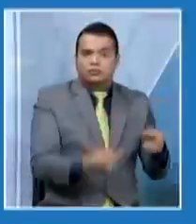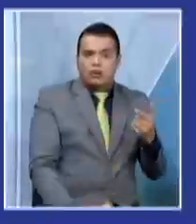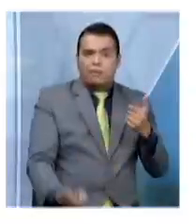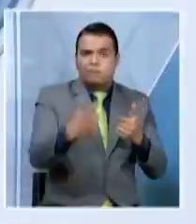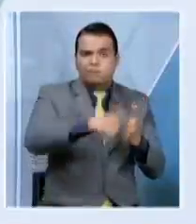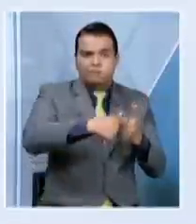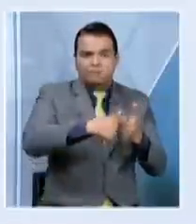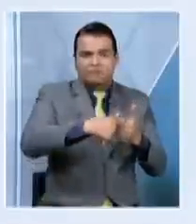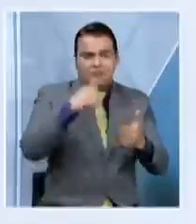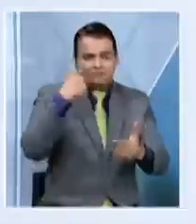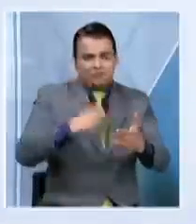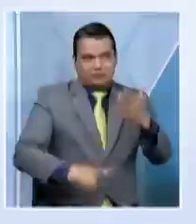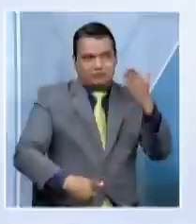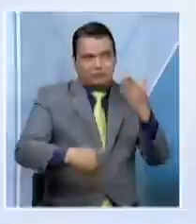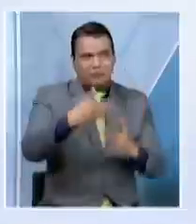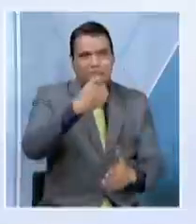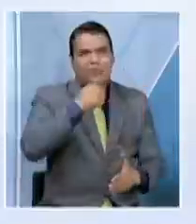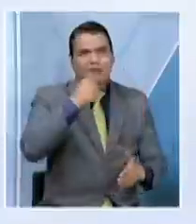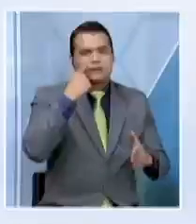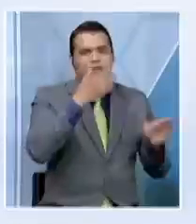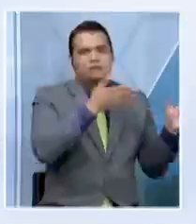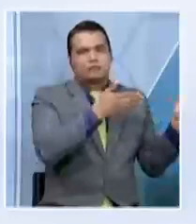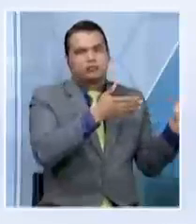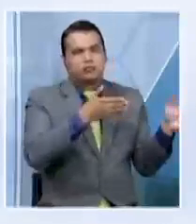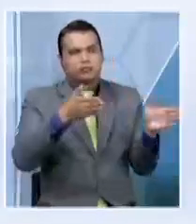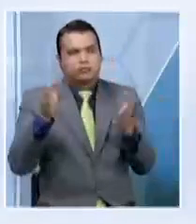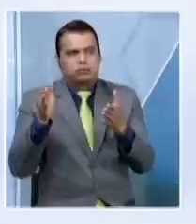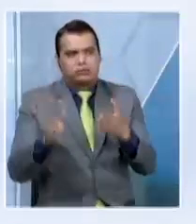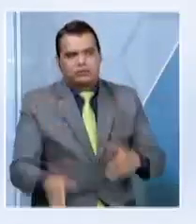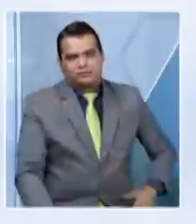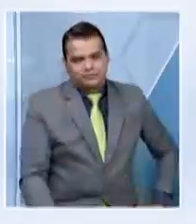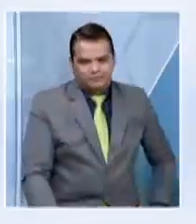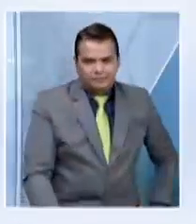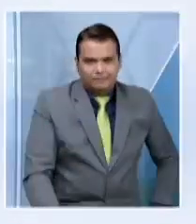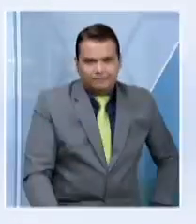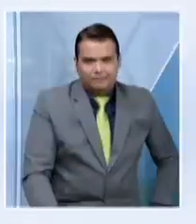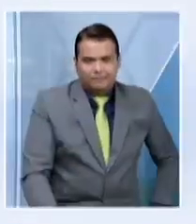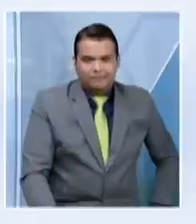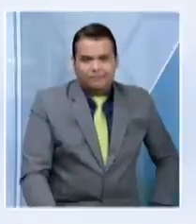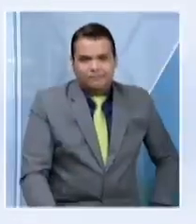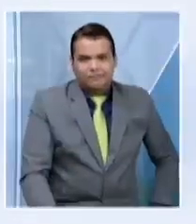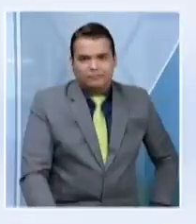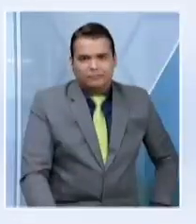90 minutos, el noticiero regional más visto en Colombia.